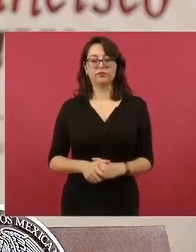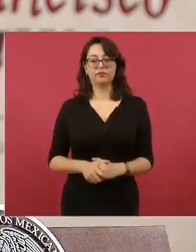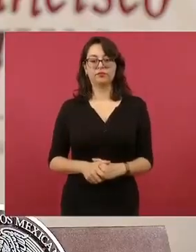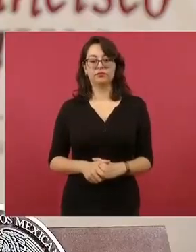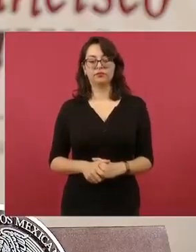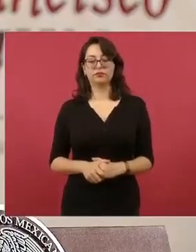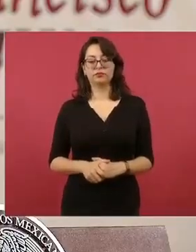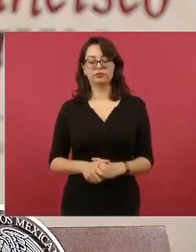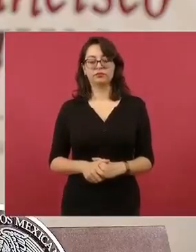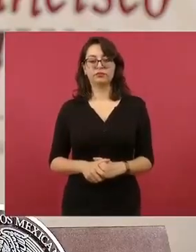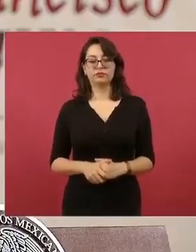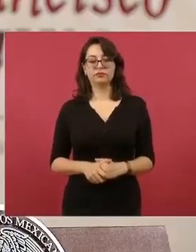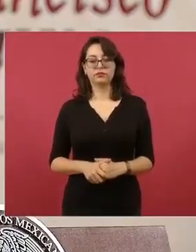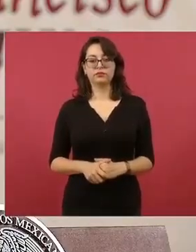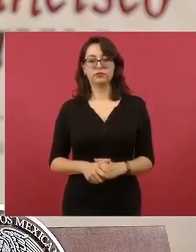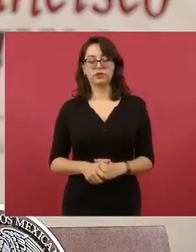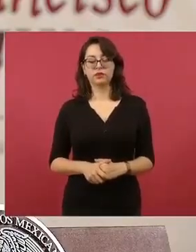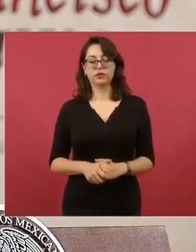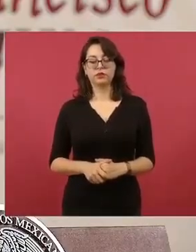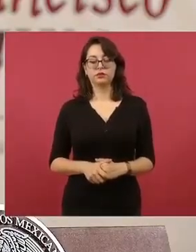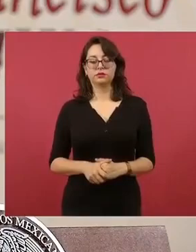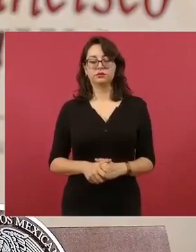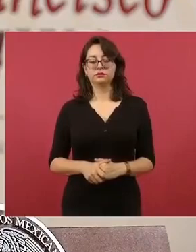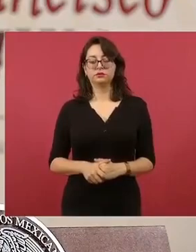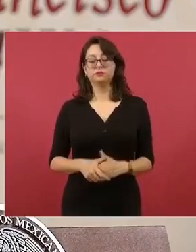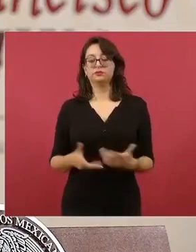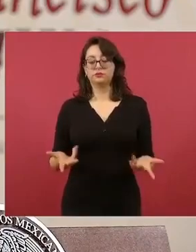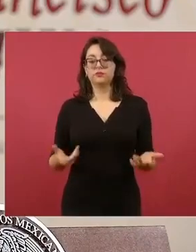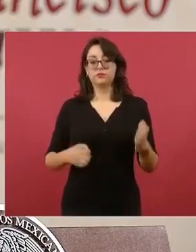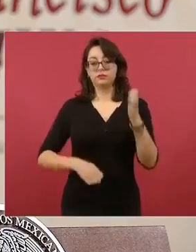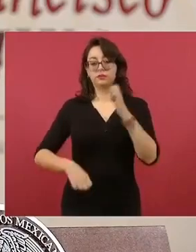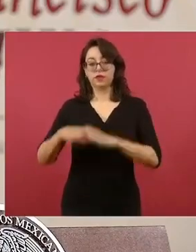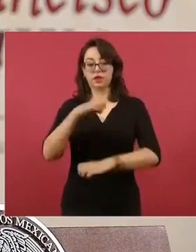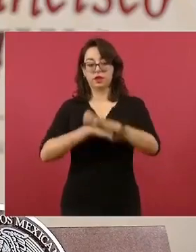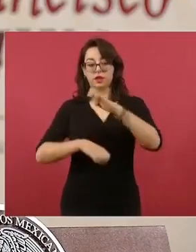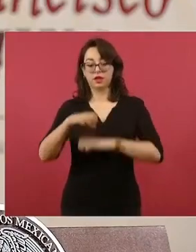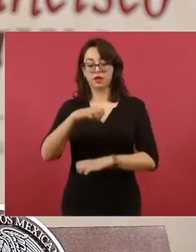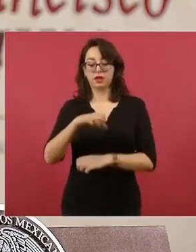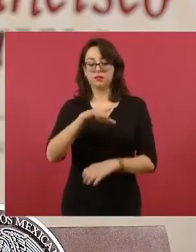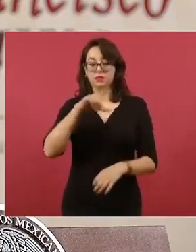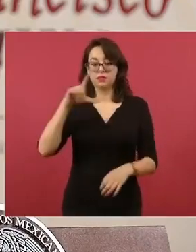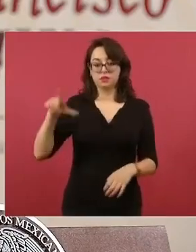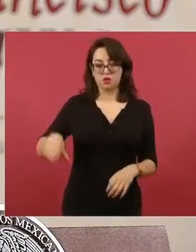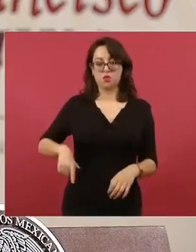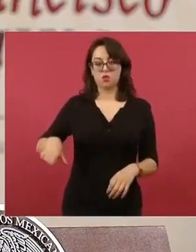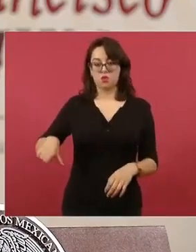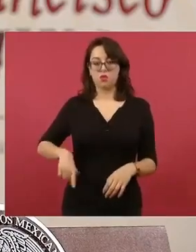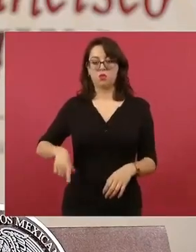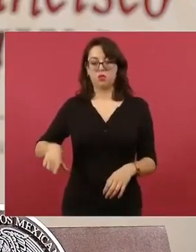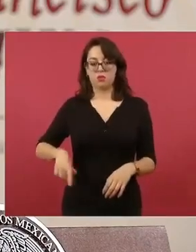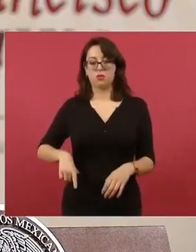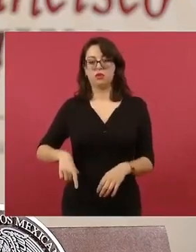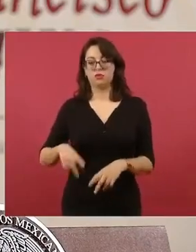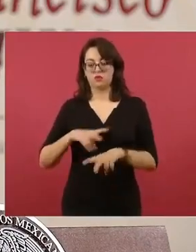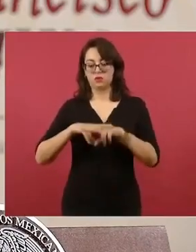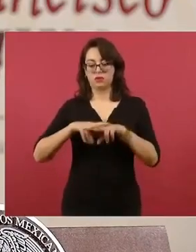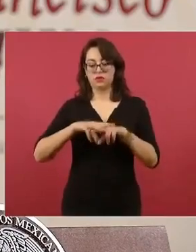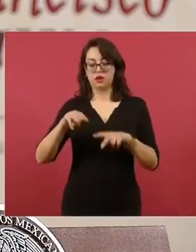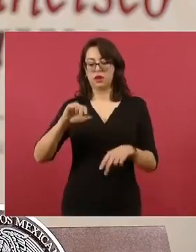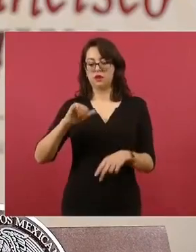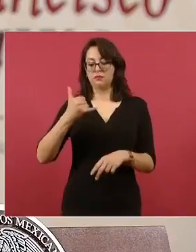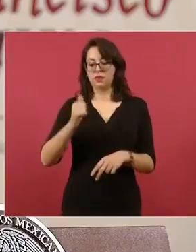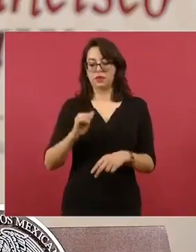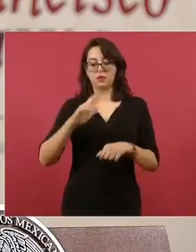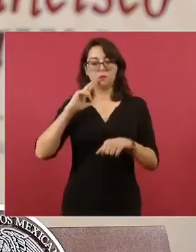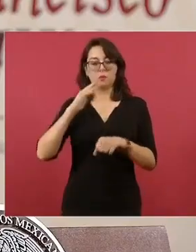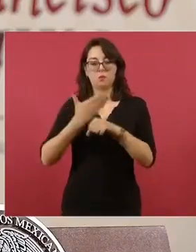La empresa de participación estatal mayoritaria, Tren Maya SADCB, que será destinada para administrar y operar